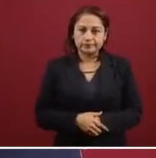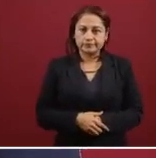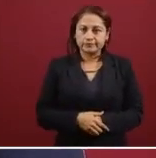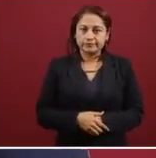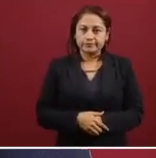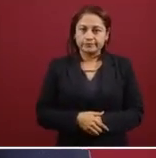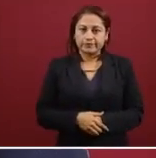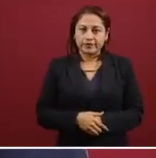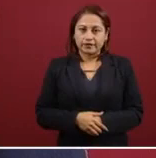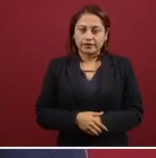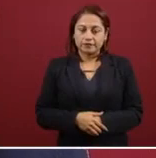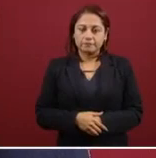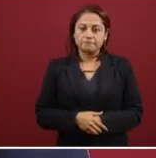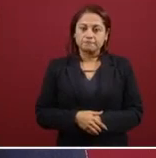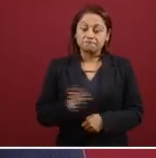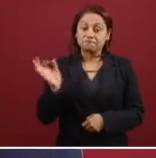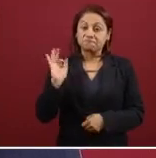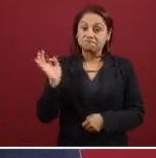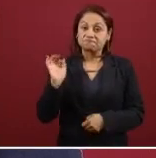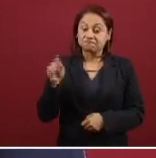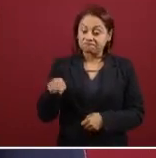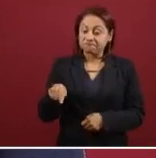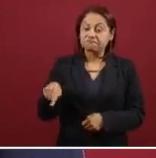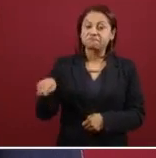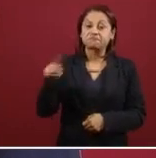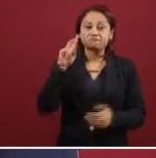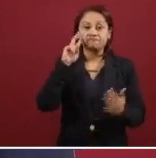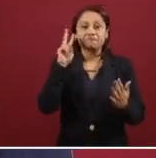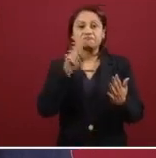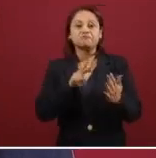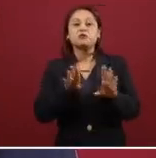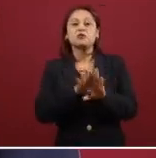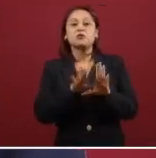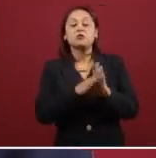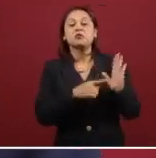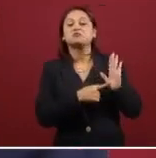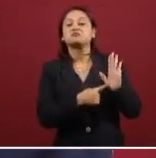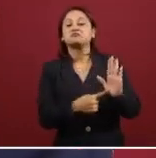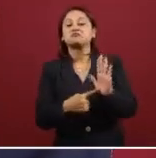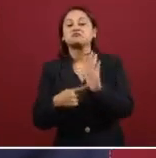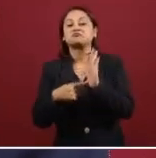Es para una exposición de cómo ese lujo barato